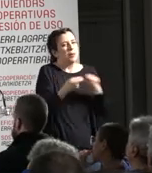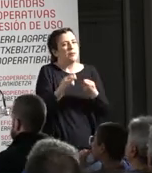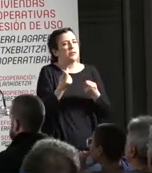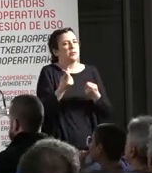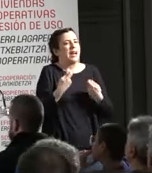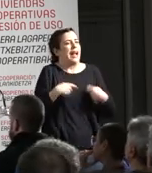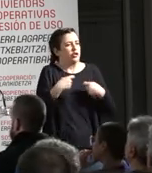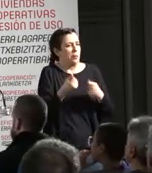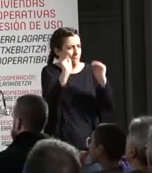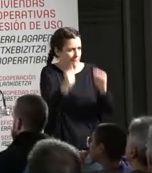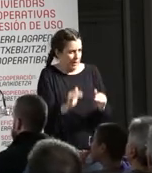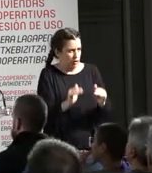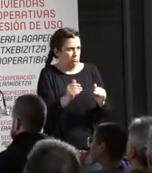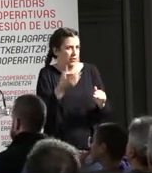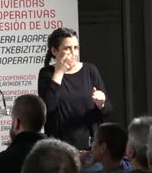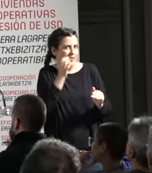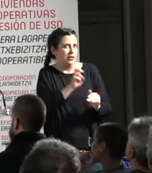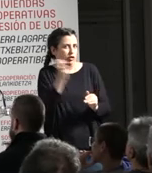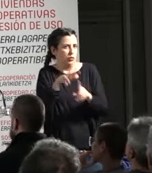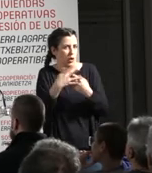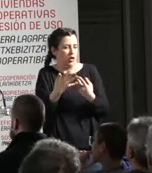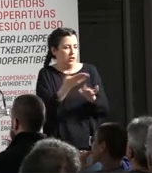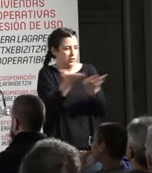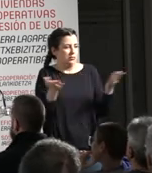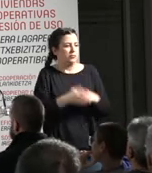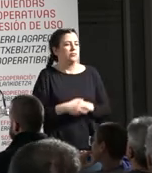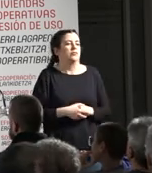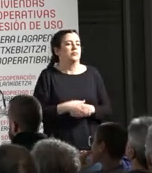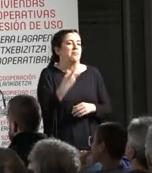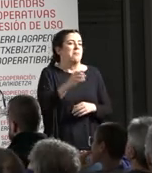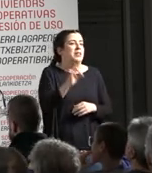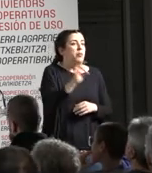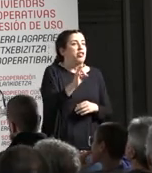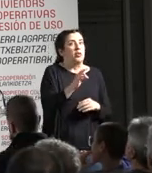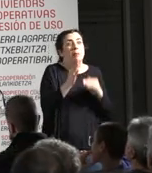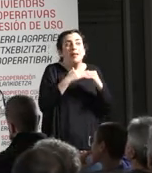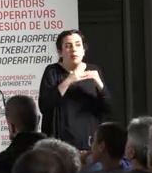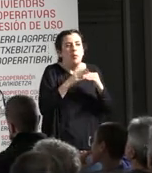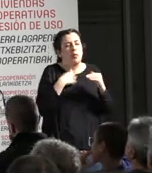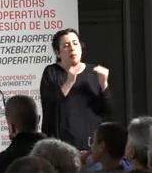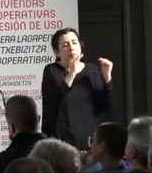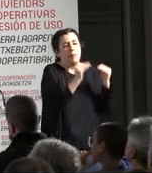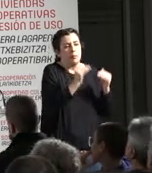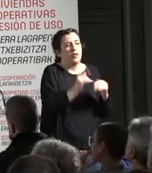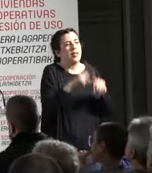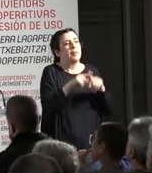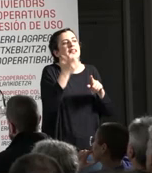los fondos públicos. Pero podríamos estar bajando el 20 y pico% mínimo, pero bajarlo muchísimo más si hay implicación